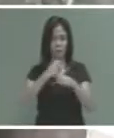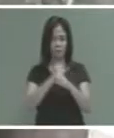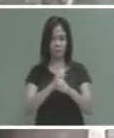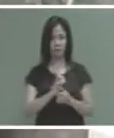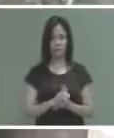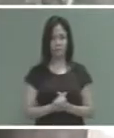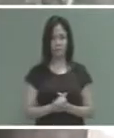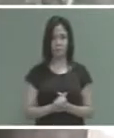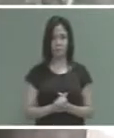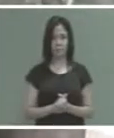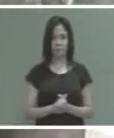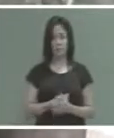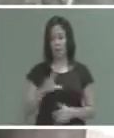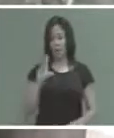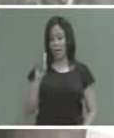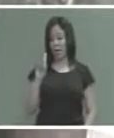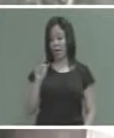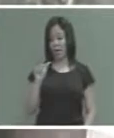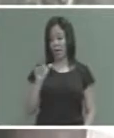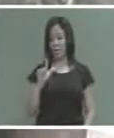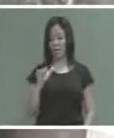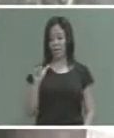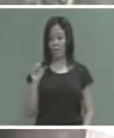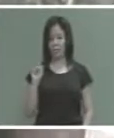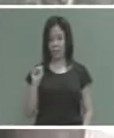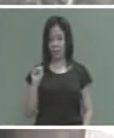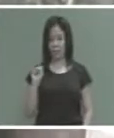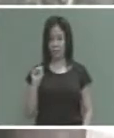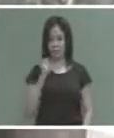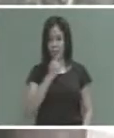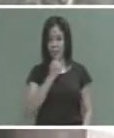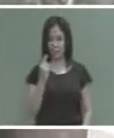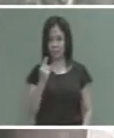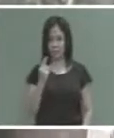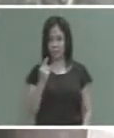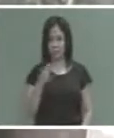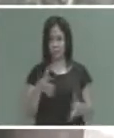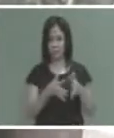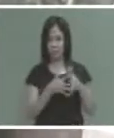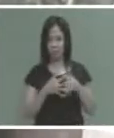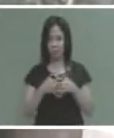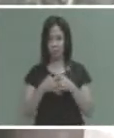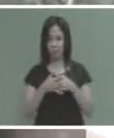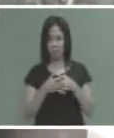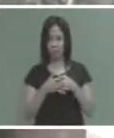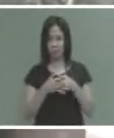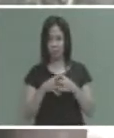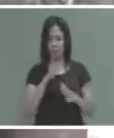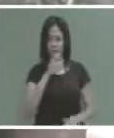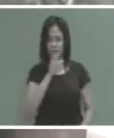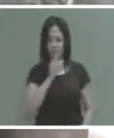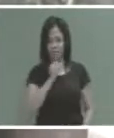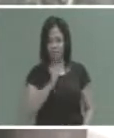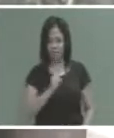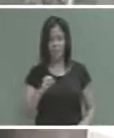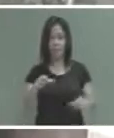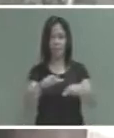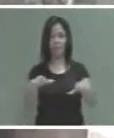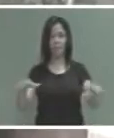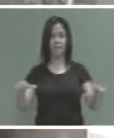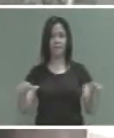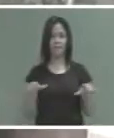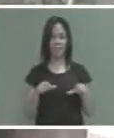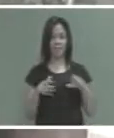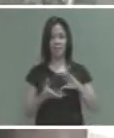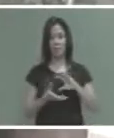Deep Ellum en Dallas, Texas, que era un distrito de warehouse viejos que se estaban transformando en un